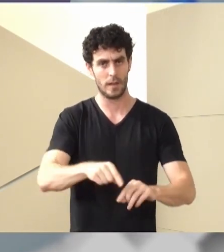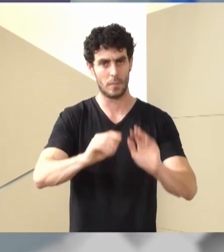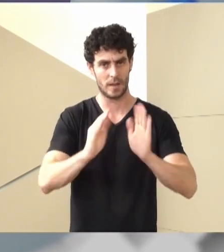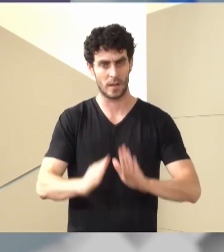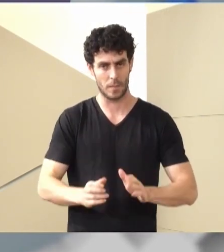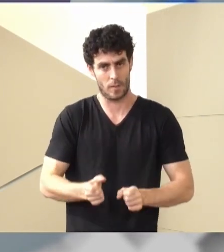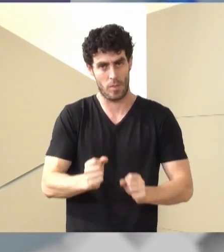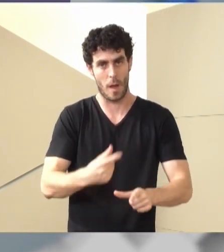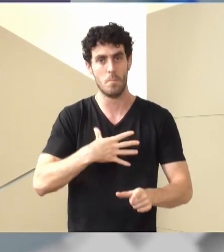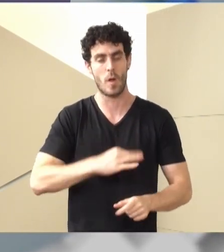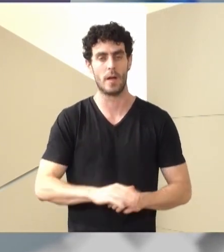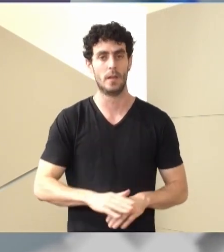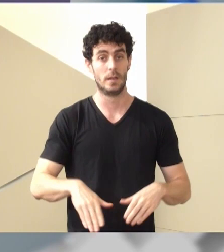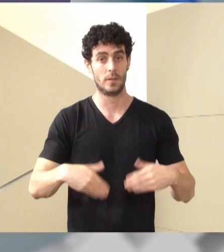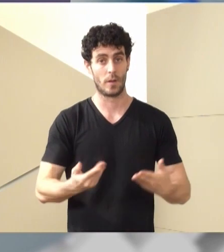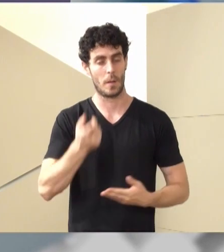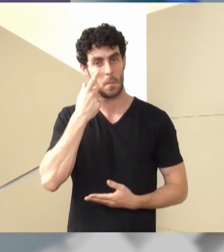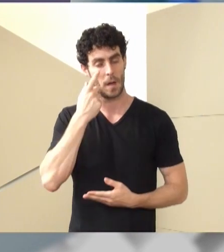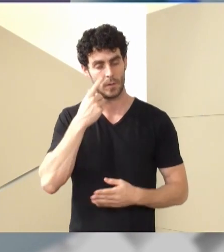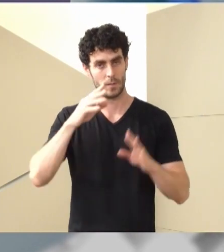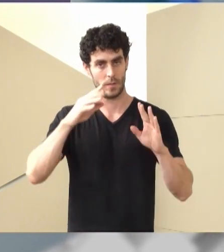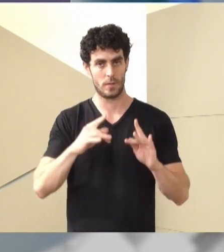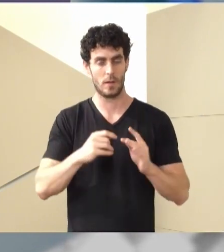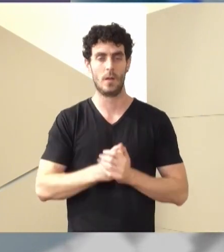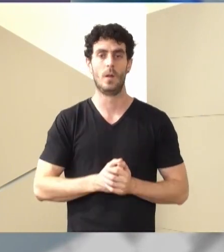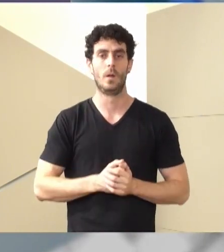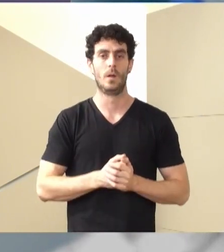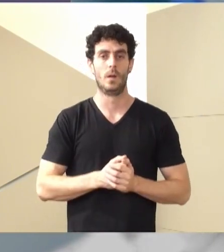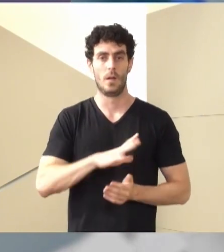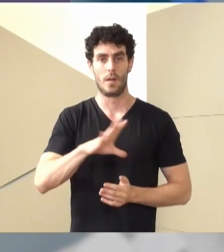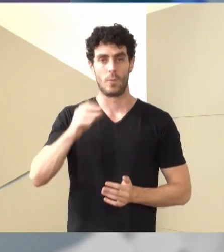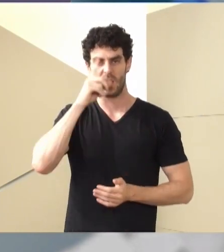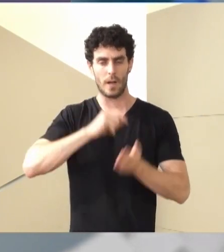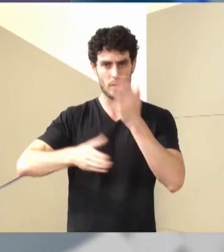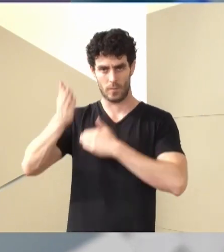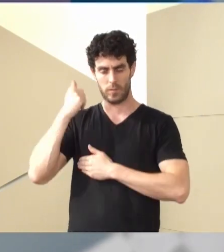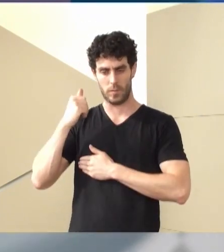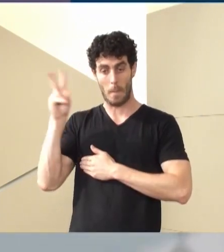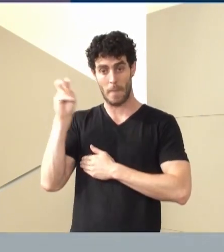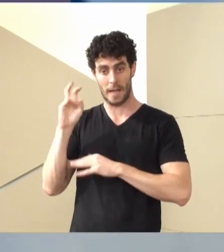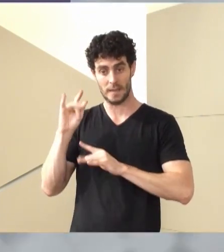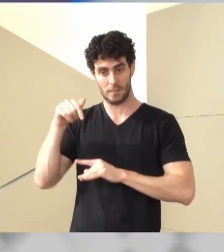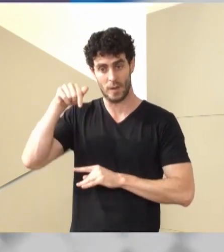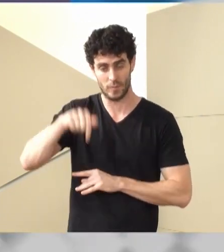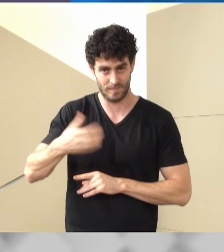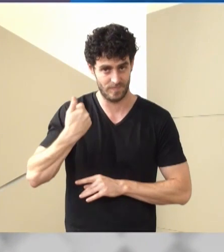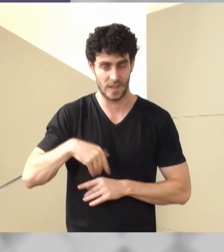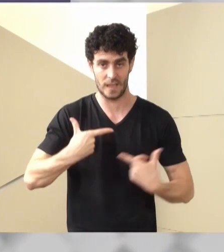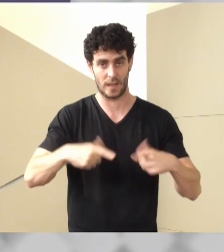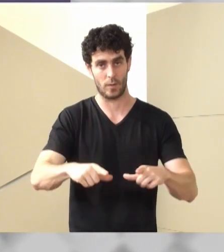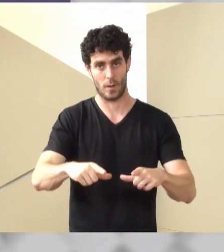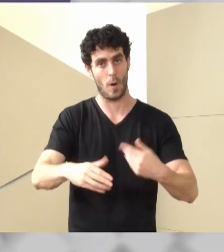tratamientos. Entonces, sí que vemos que lo que servía hace 50 años ha evolucionado todo el sector y ha